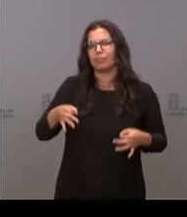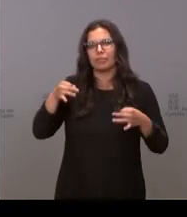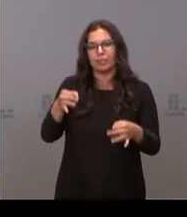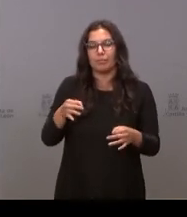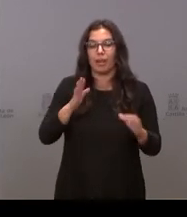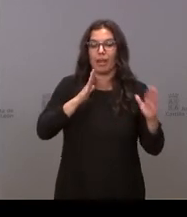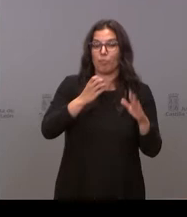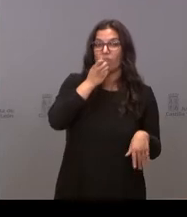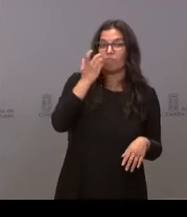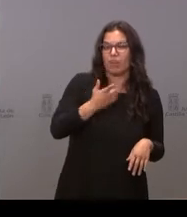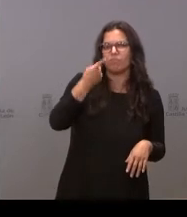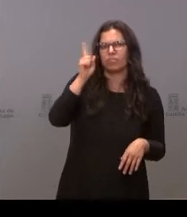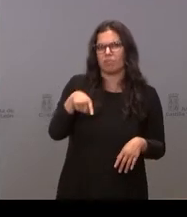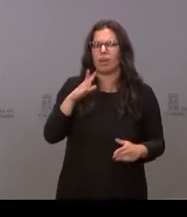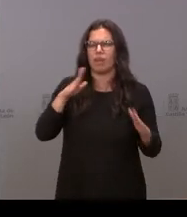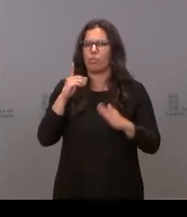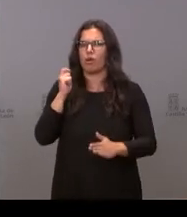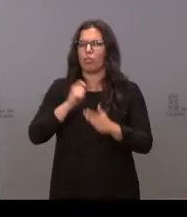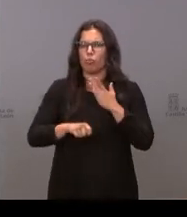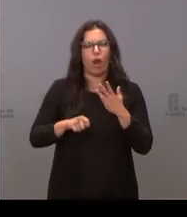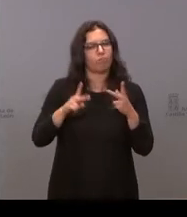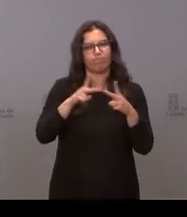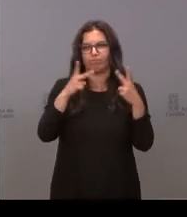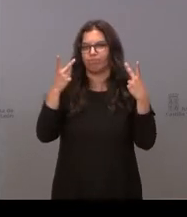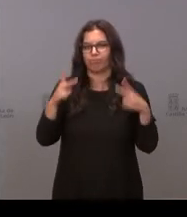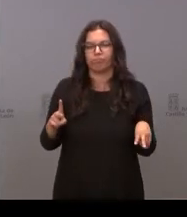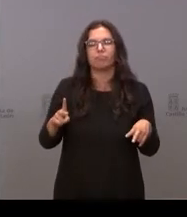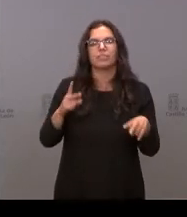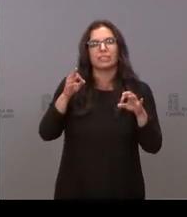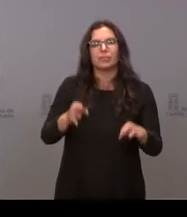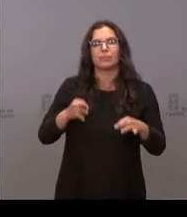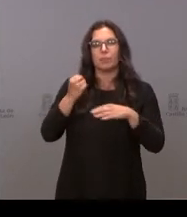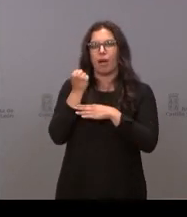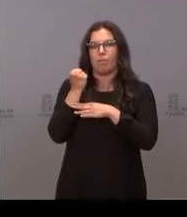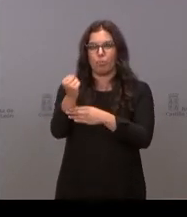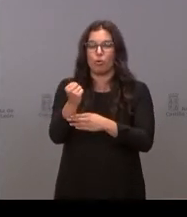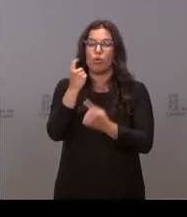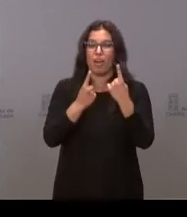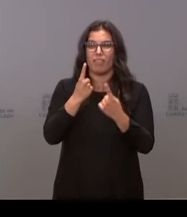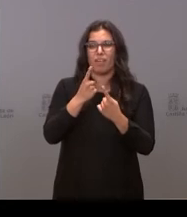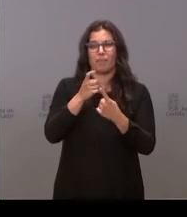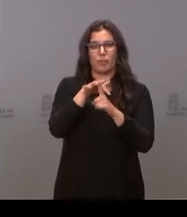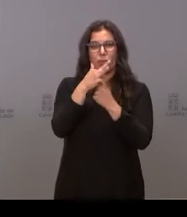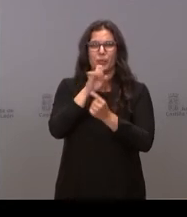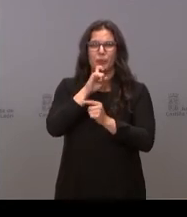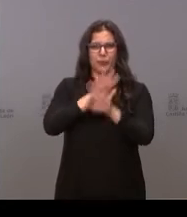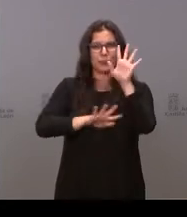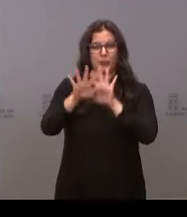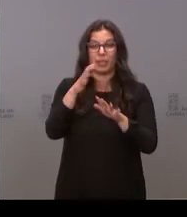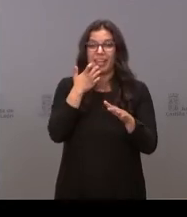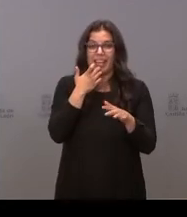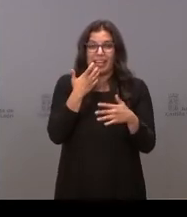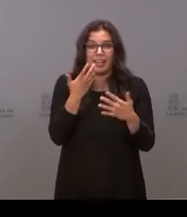buenos momentos, pero también en los momentos que no han sido tan buenos, que han sido más complejos. Y es bueno un ejemplo